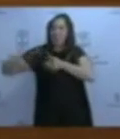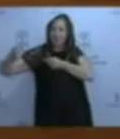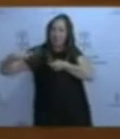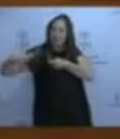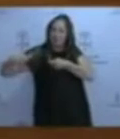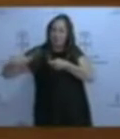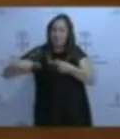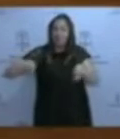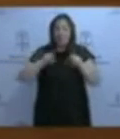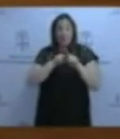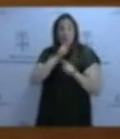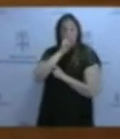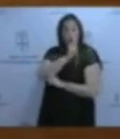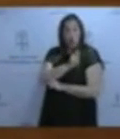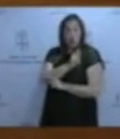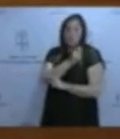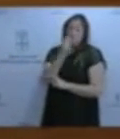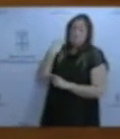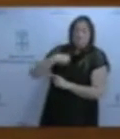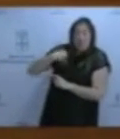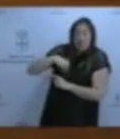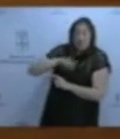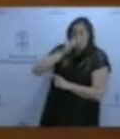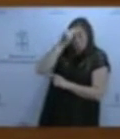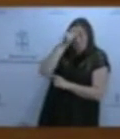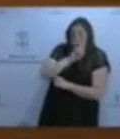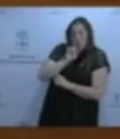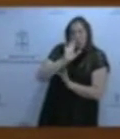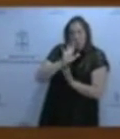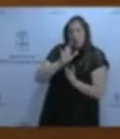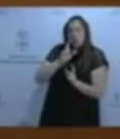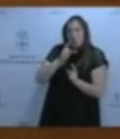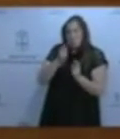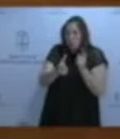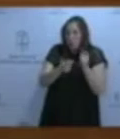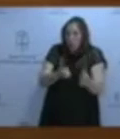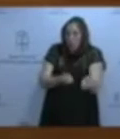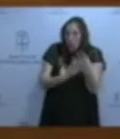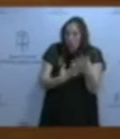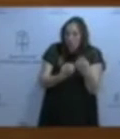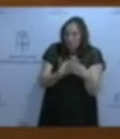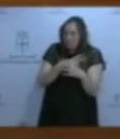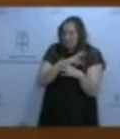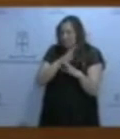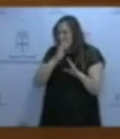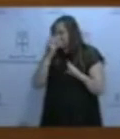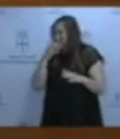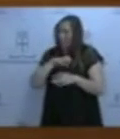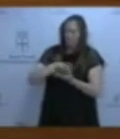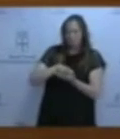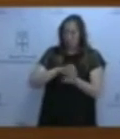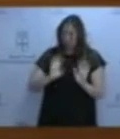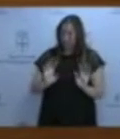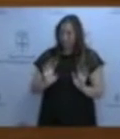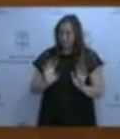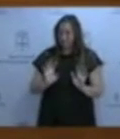querría creer que no son les mesmes, pero cada vez me cuesta más, la verdad. Supongo que lo que busquen con esto ante una